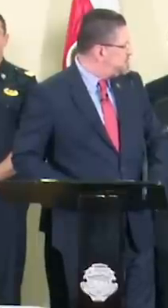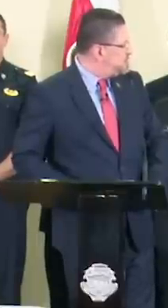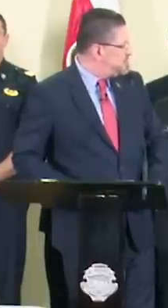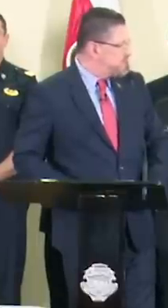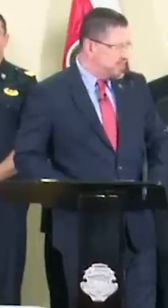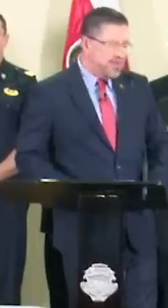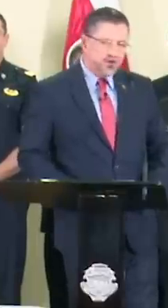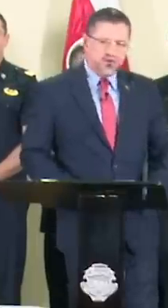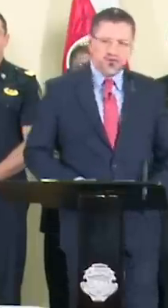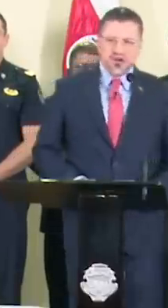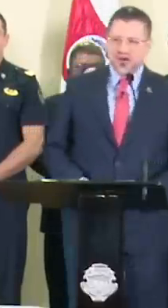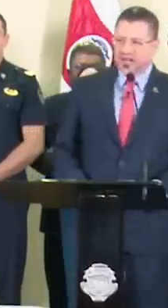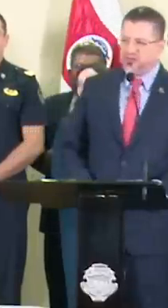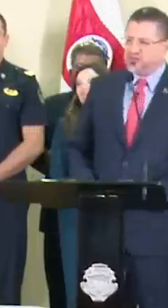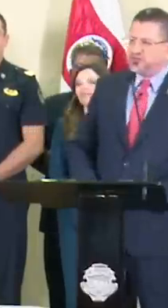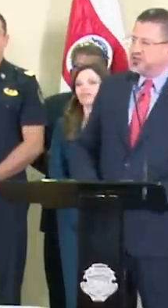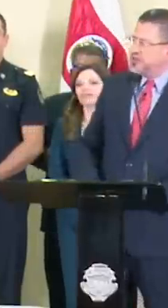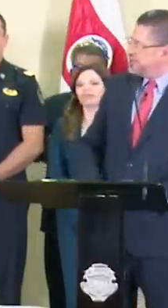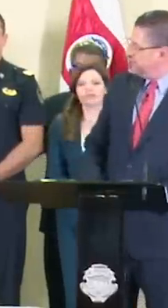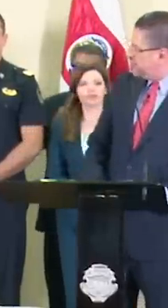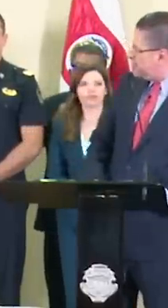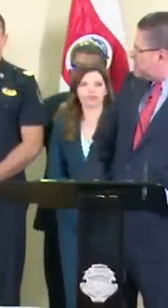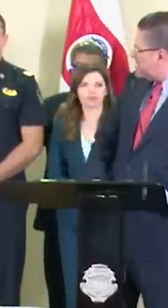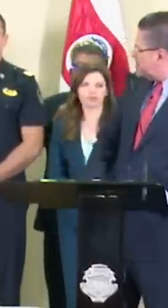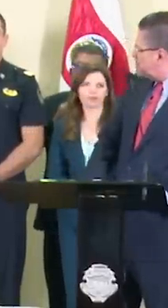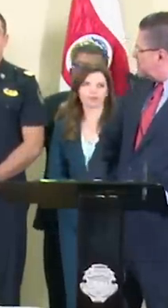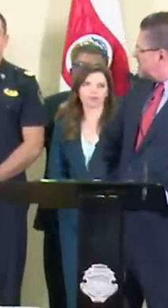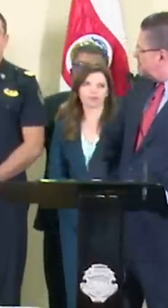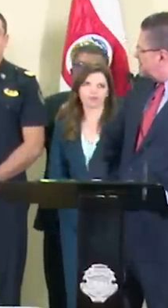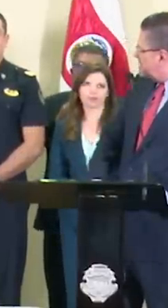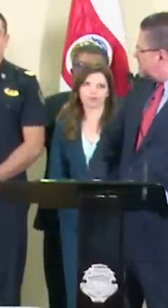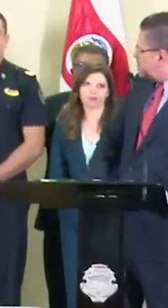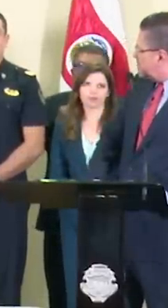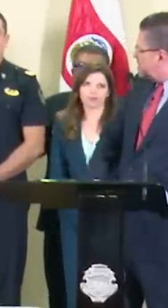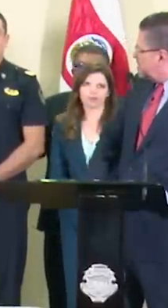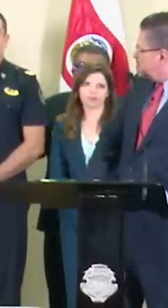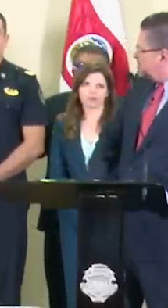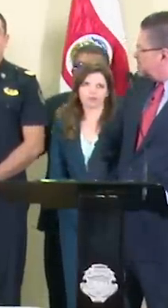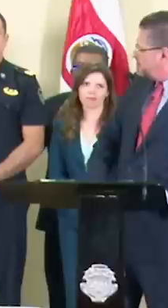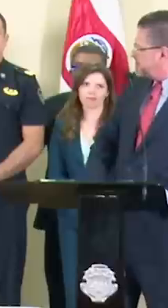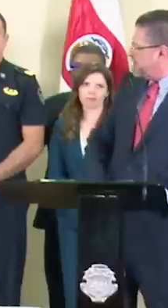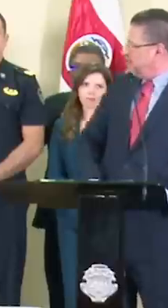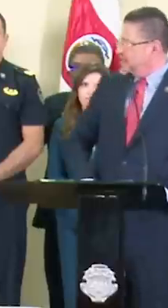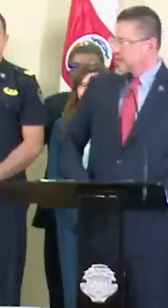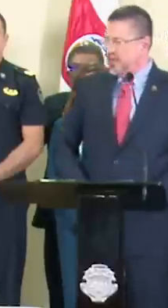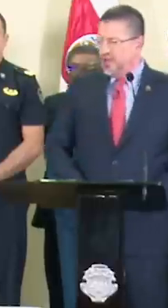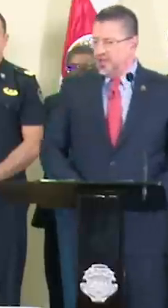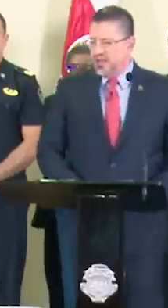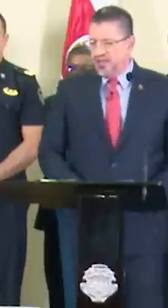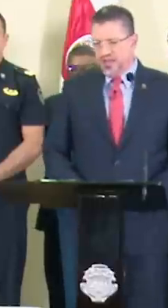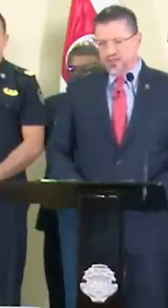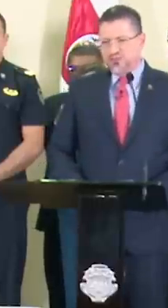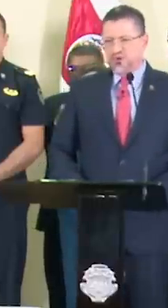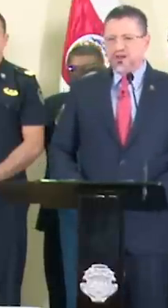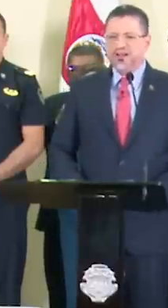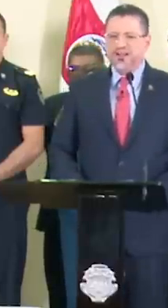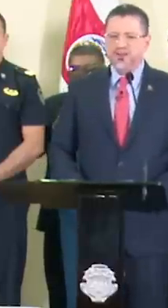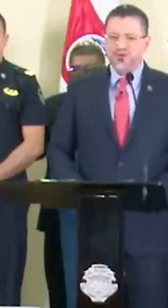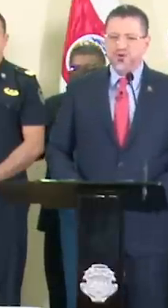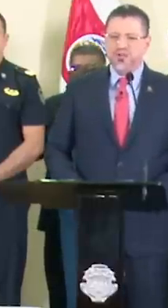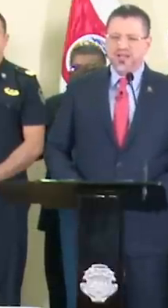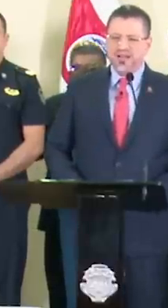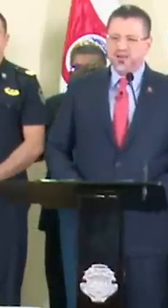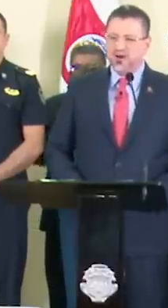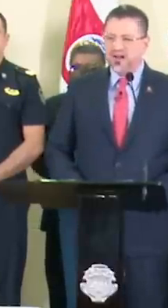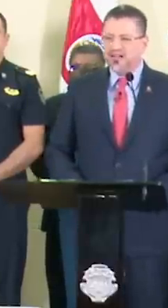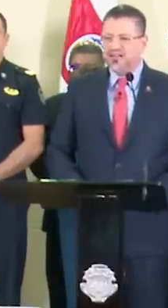sometido, ya algunos ya lo han hecho. Los que no lo han hecho van a predicar con el ejemplo. Y de eso me voy a